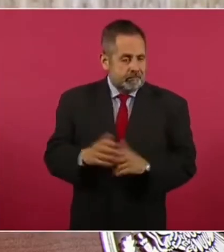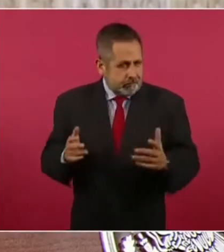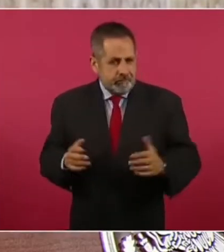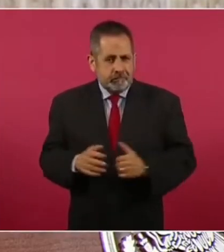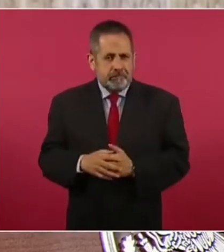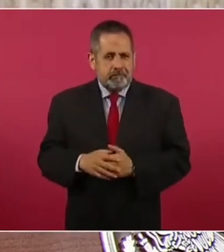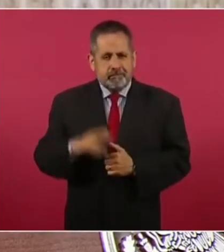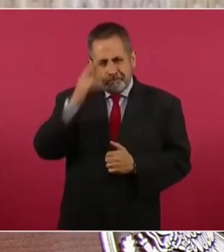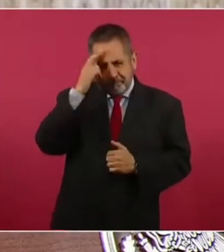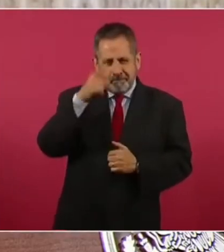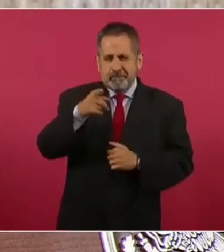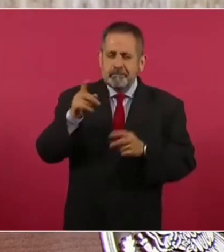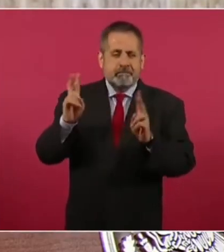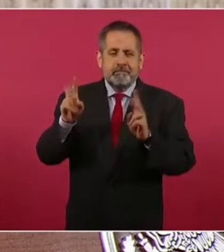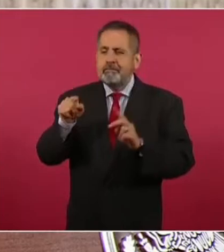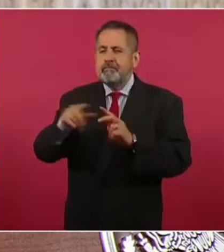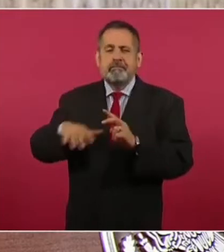era, por ejemplo, cultura,